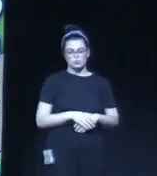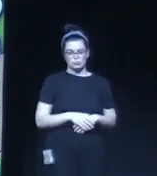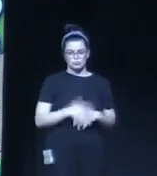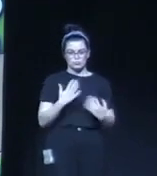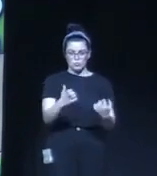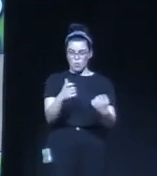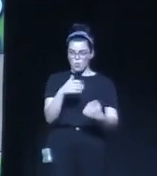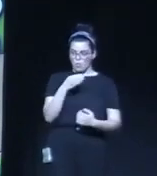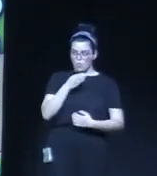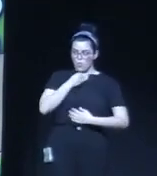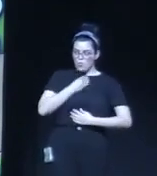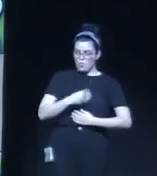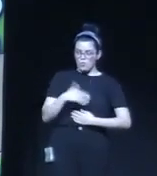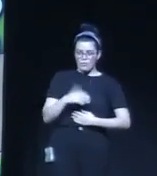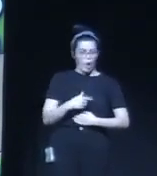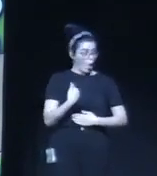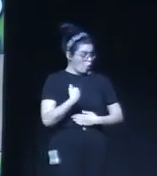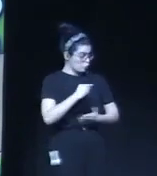Yo firmo, ¿eh?